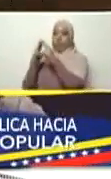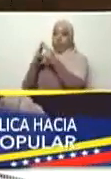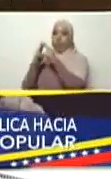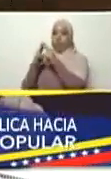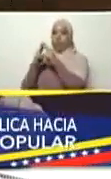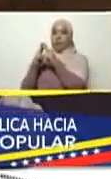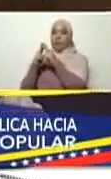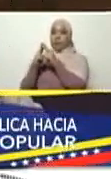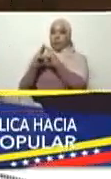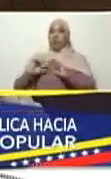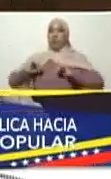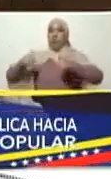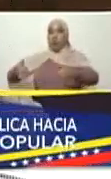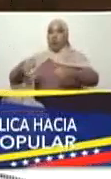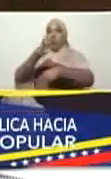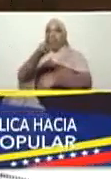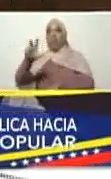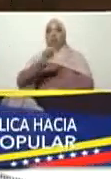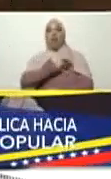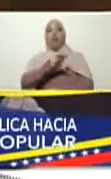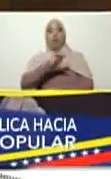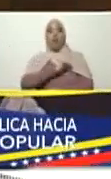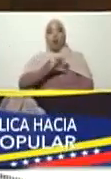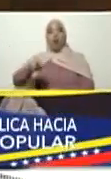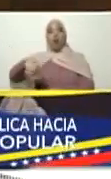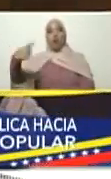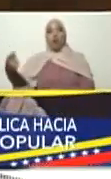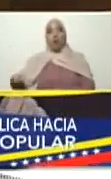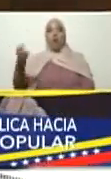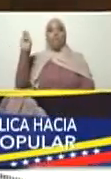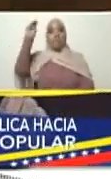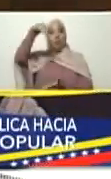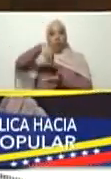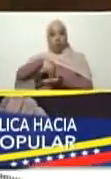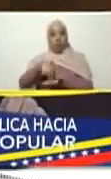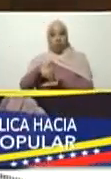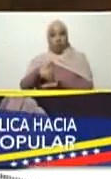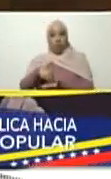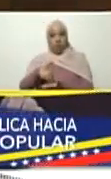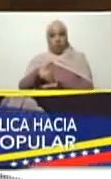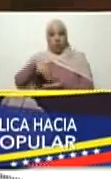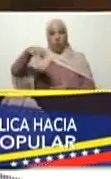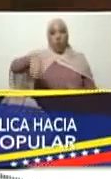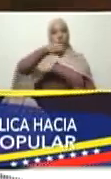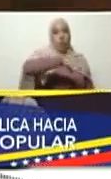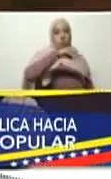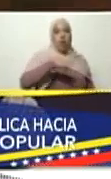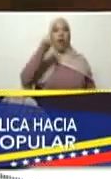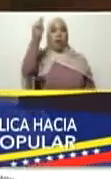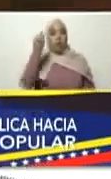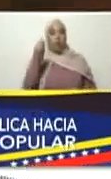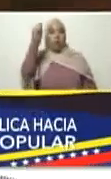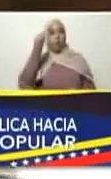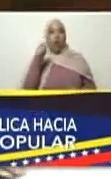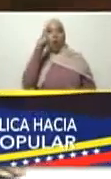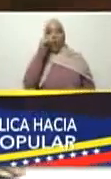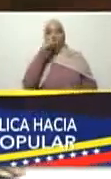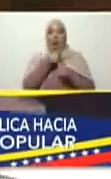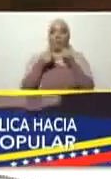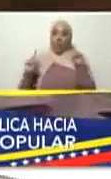su instalación en el 23 de enero. Mañana estaremos en Miranda. Ya estamos en los territorios, los diputados y las diputadas. Pero